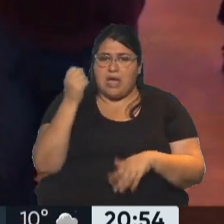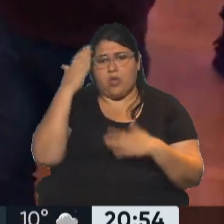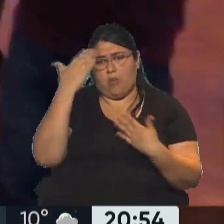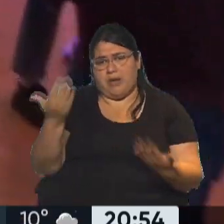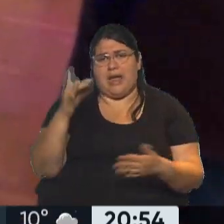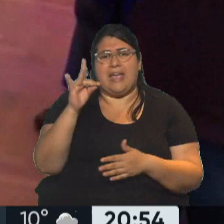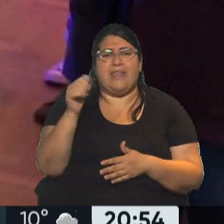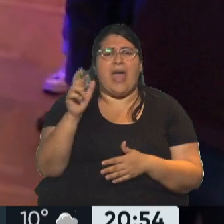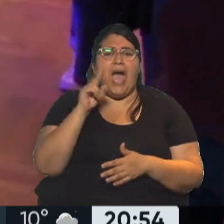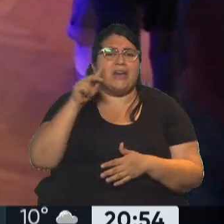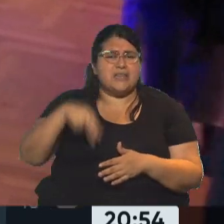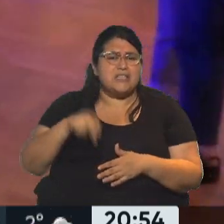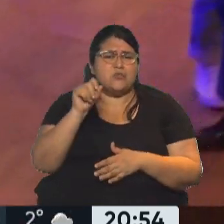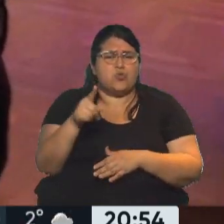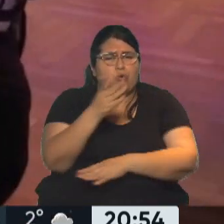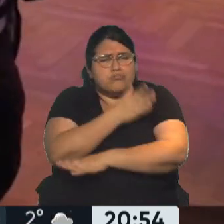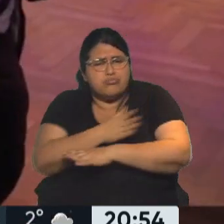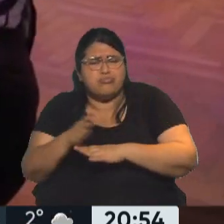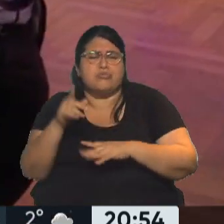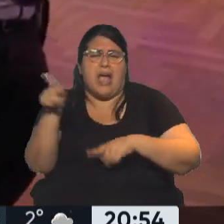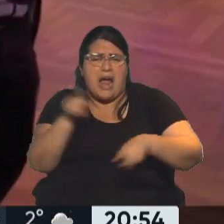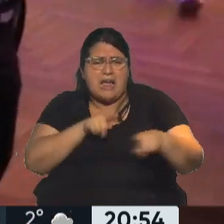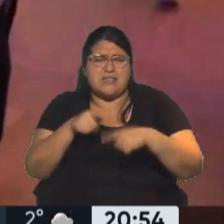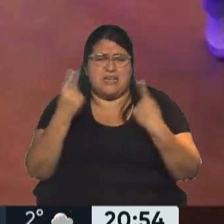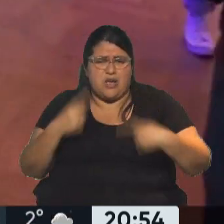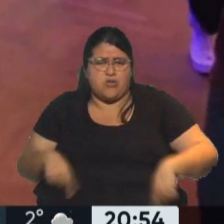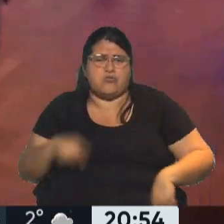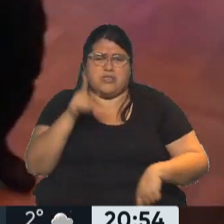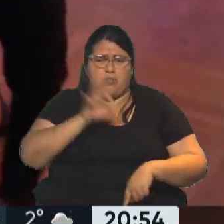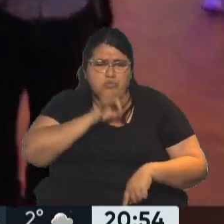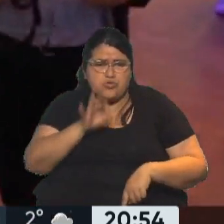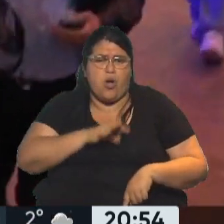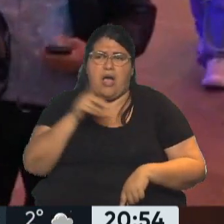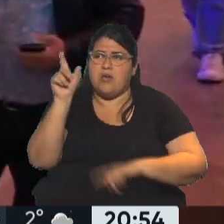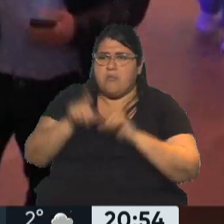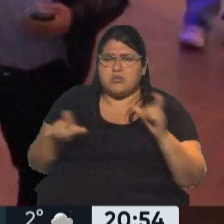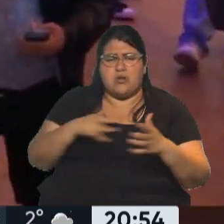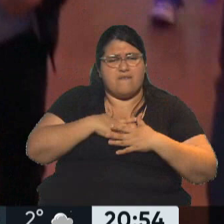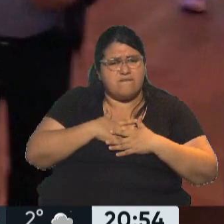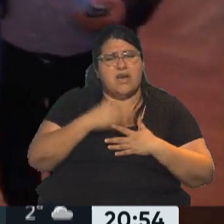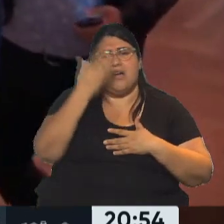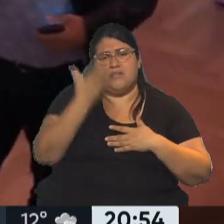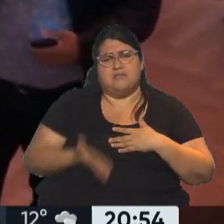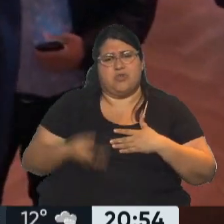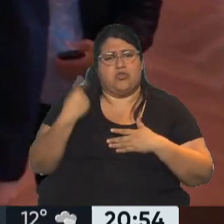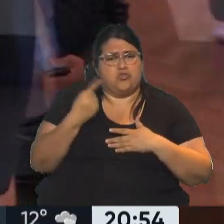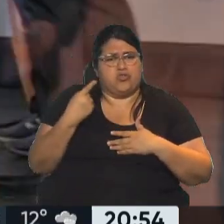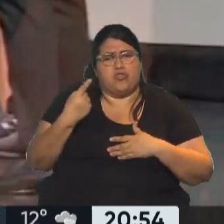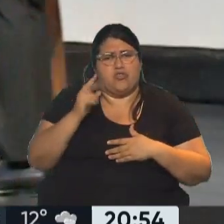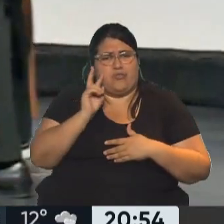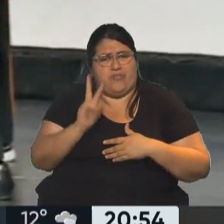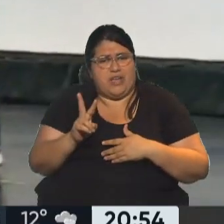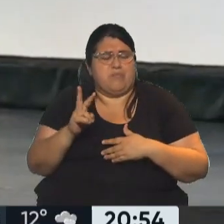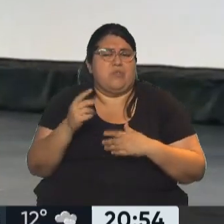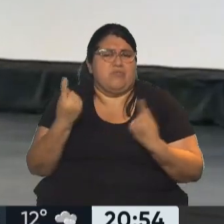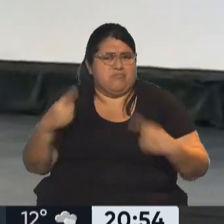Ricardo Darín, homenaje a la trayectoria, una trayectoria poblada de personajes queribles, personajes que aplaudimos cada vez que los vemos en las salas.